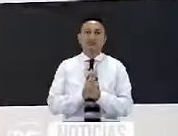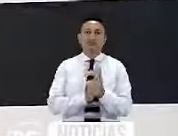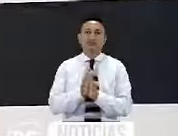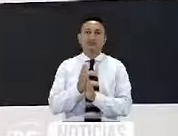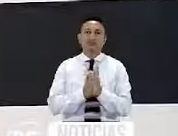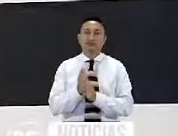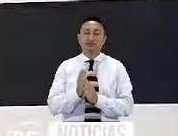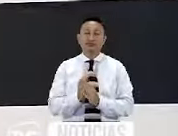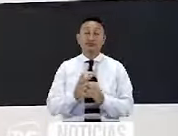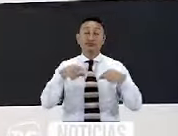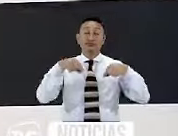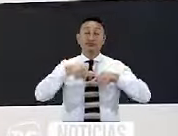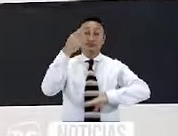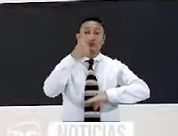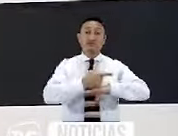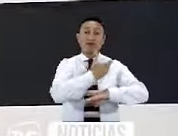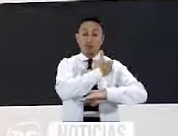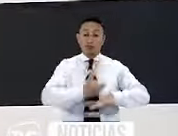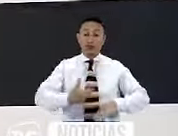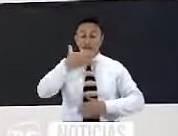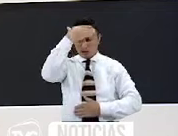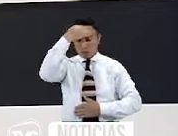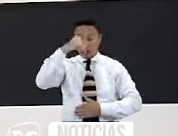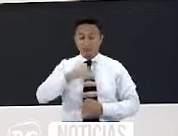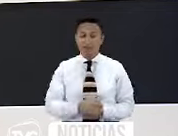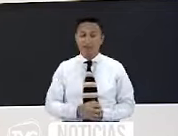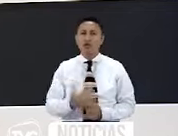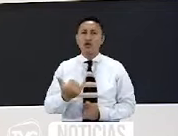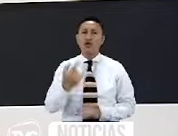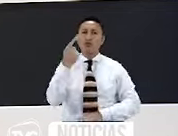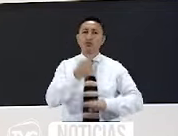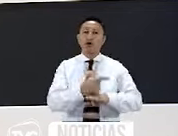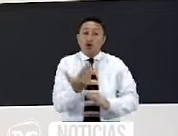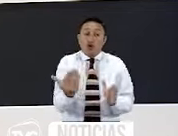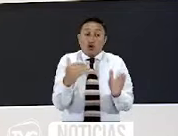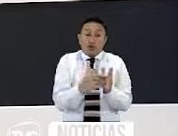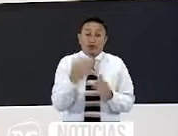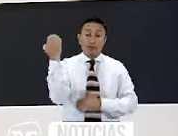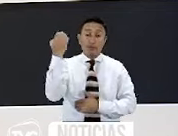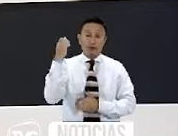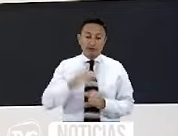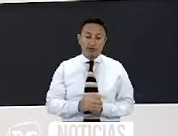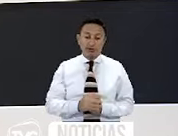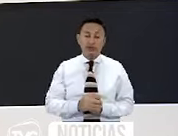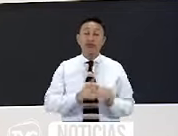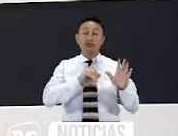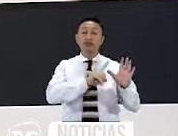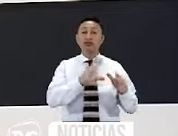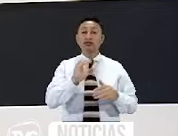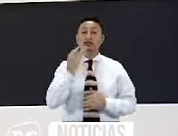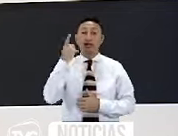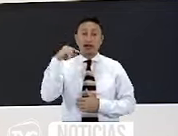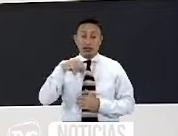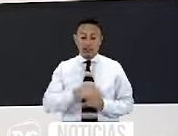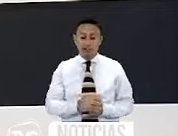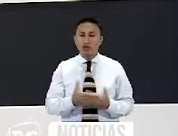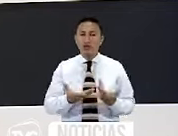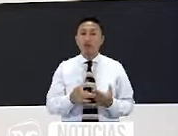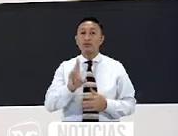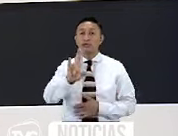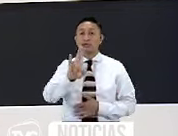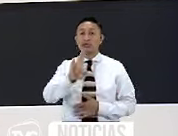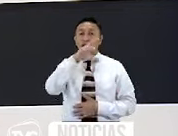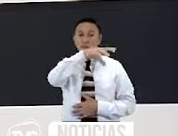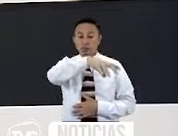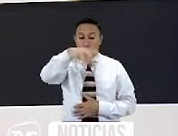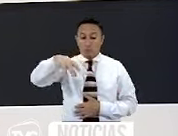Mediante decreto ejecutivo, el presidente Daniel Noboa dispuso un nuevo estado de excepción que durará 60 días en 7 provincias y un